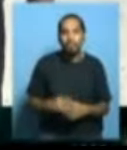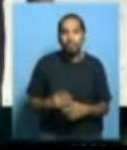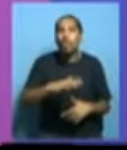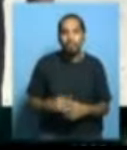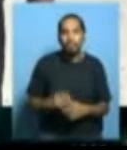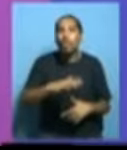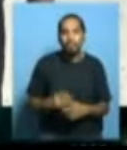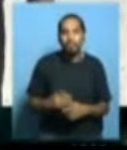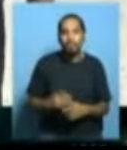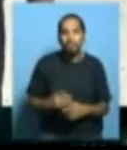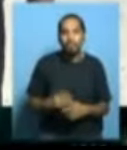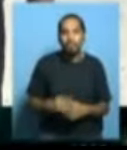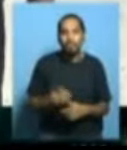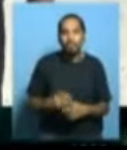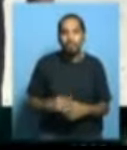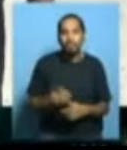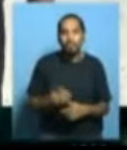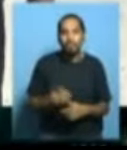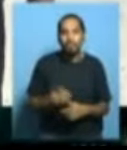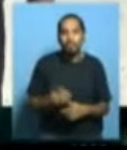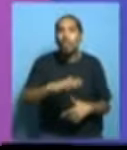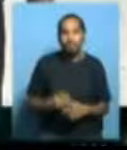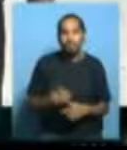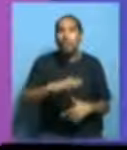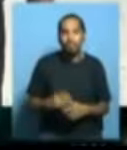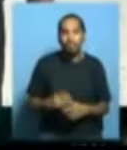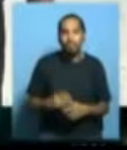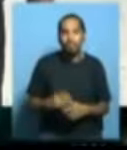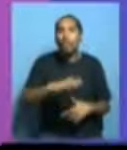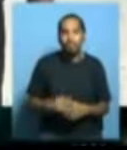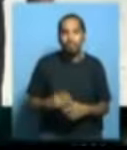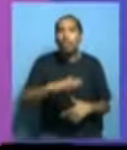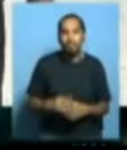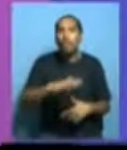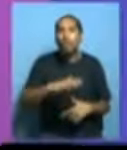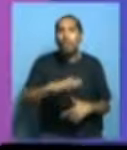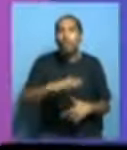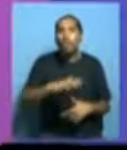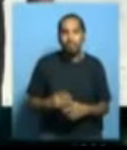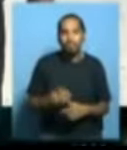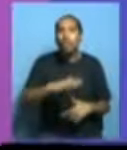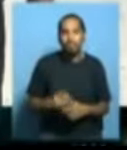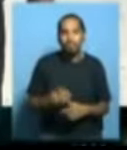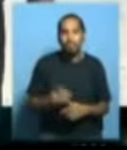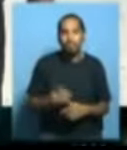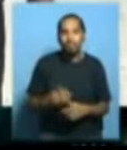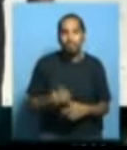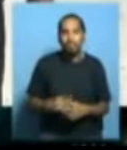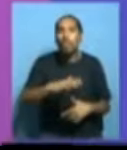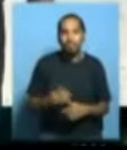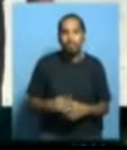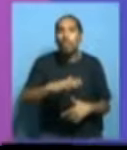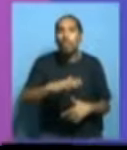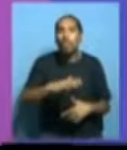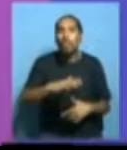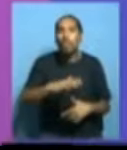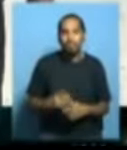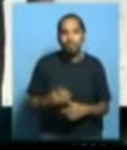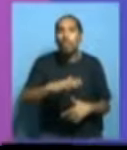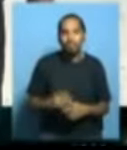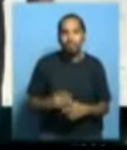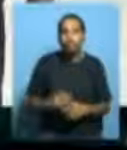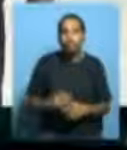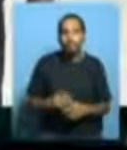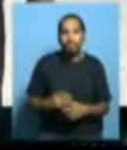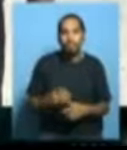dato, es importante. Por favor. Entonces, Marcelo, para tener una idea, nos vamos a acercar para que se pueda tener en cuenta el recorrido. Fíjate,